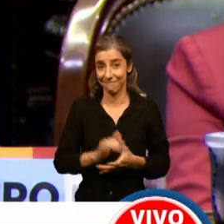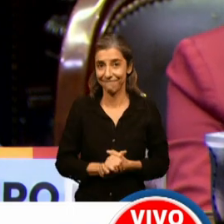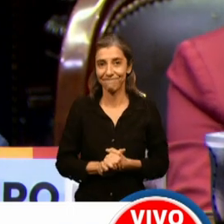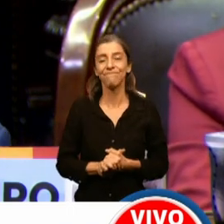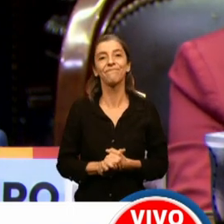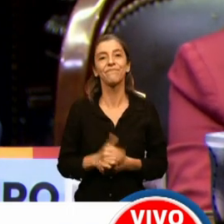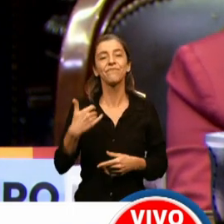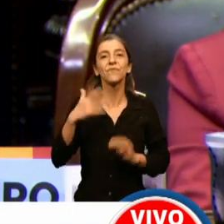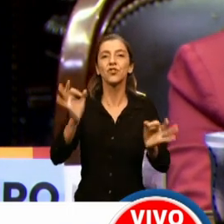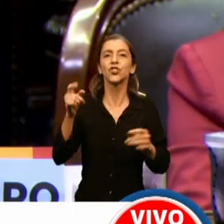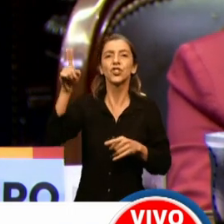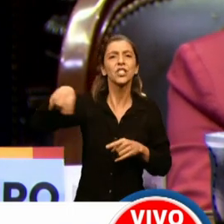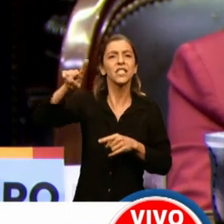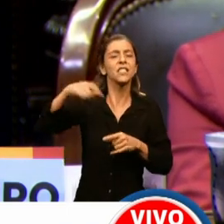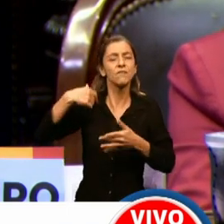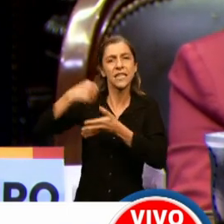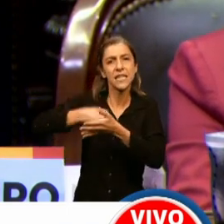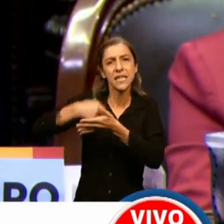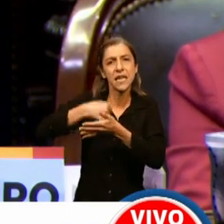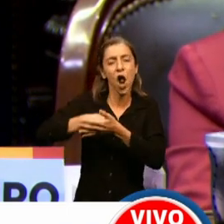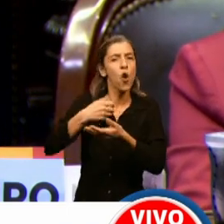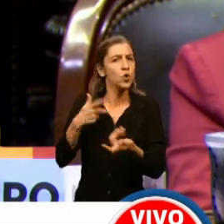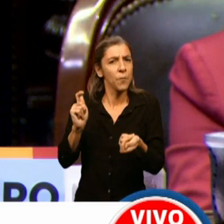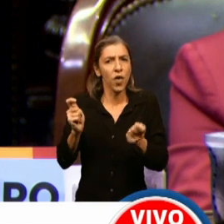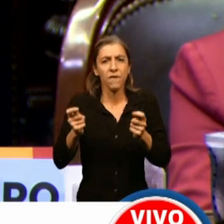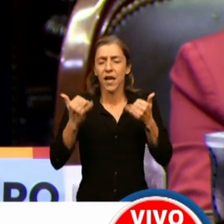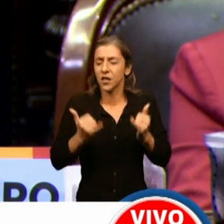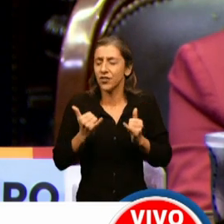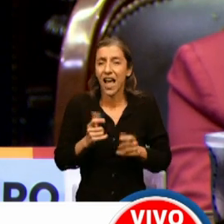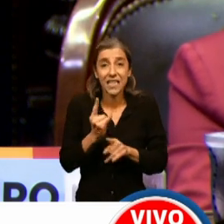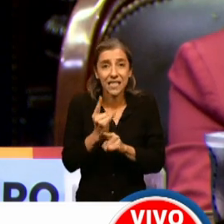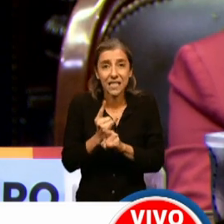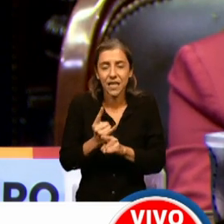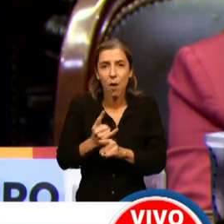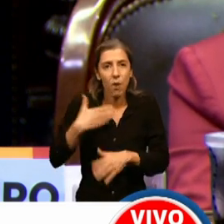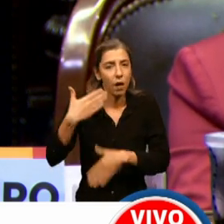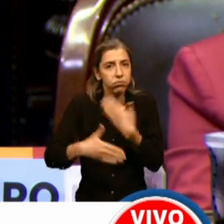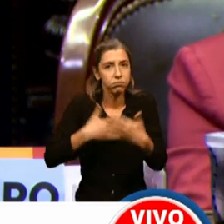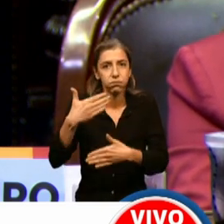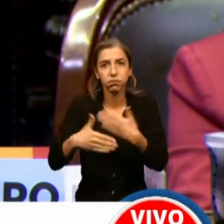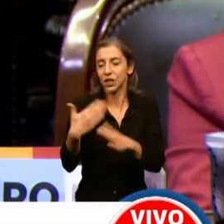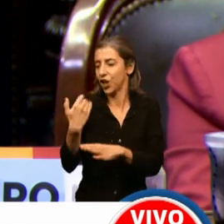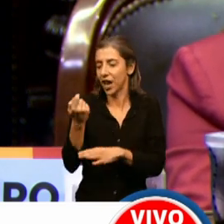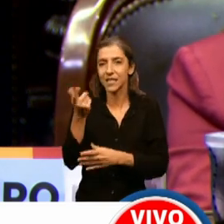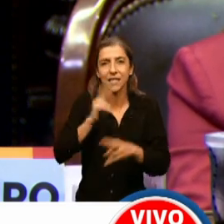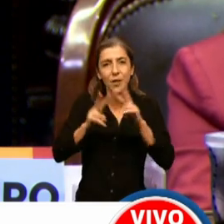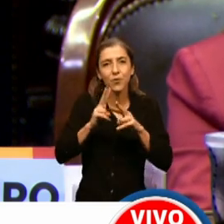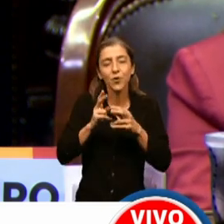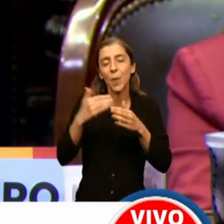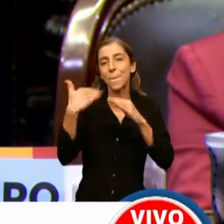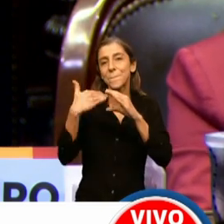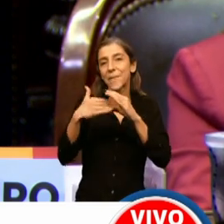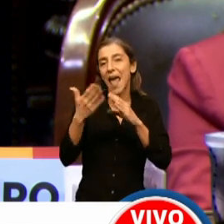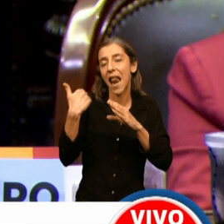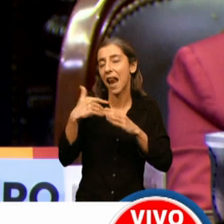organización y lucha se transforma permanentemente yo recién trataba de encontrar un mail que tenía por ahí